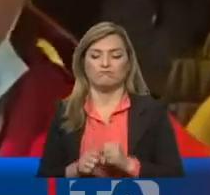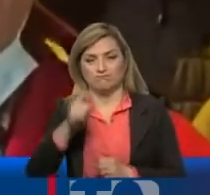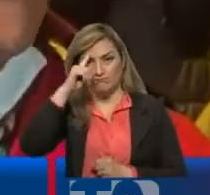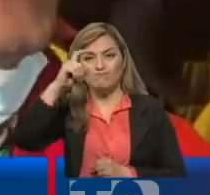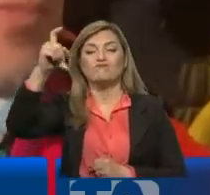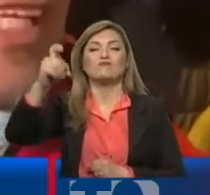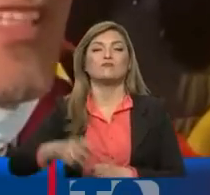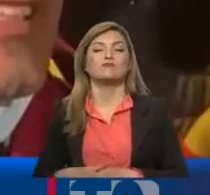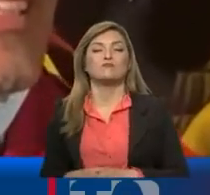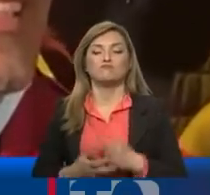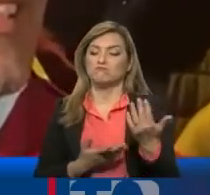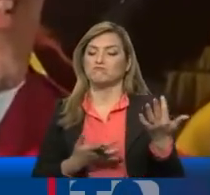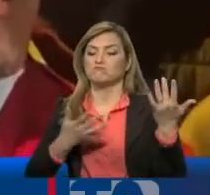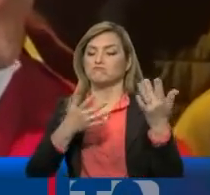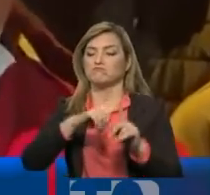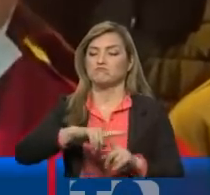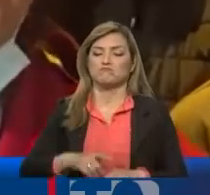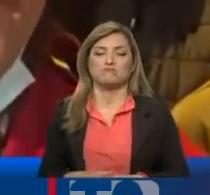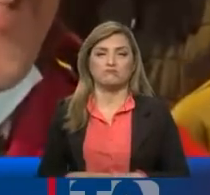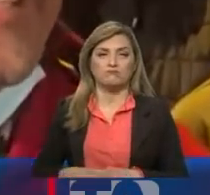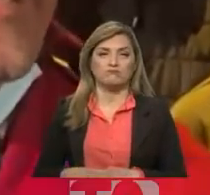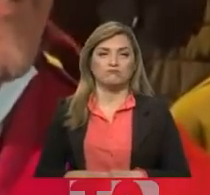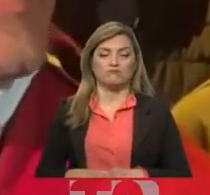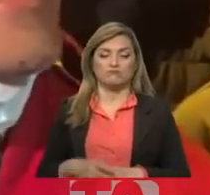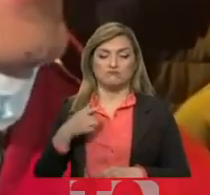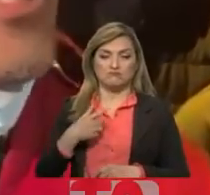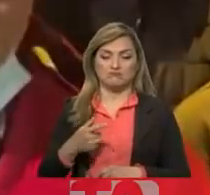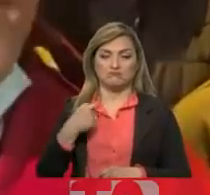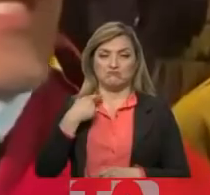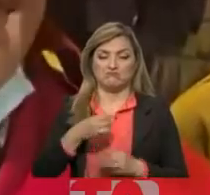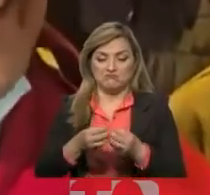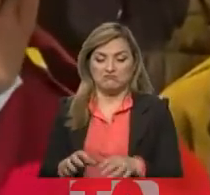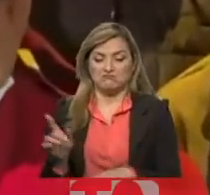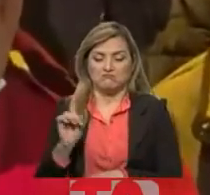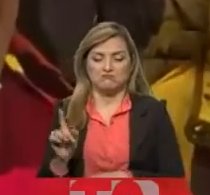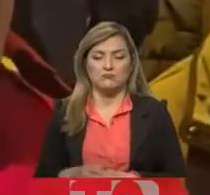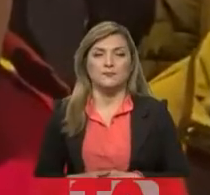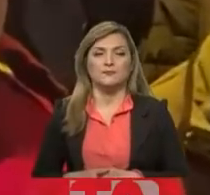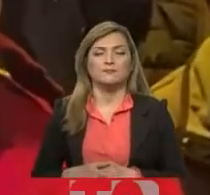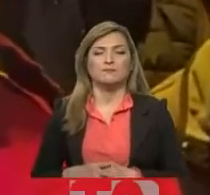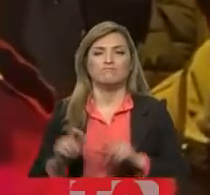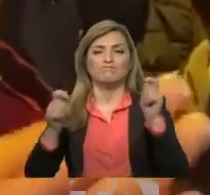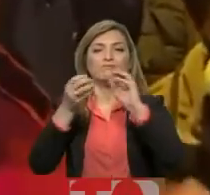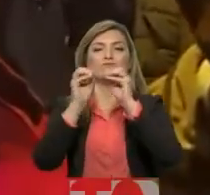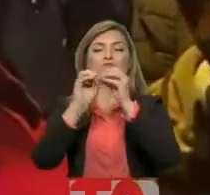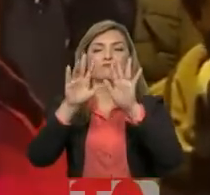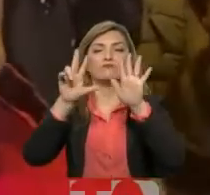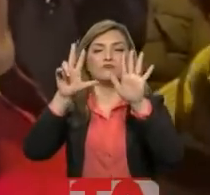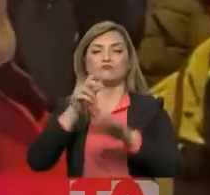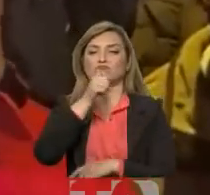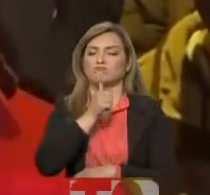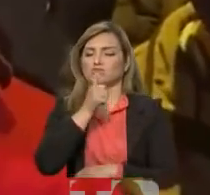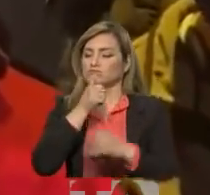sueño, una esperanza. No nos van a derrotar. ¡Viva Pachacuti! ¡Viva! La